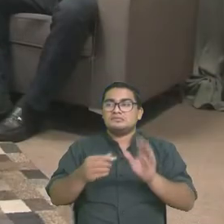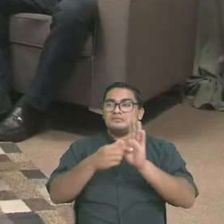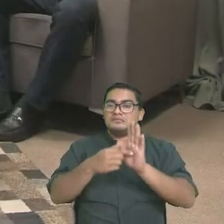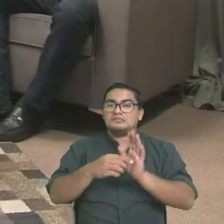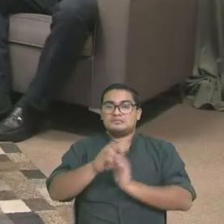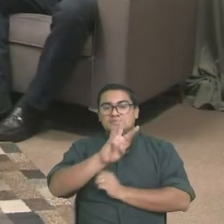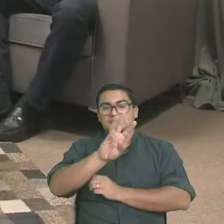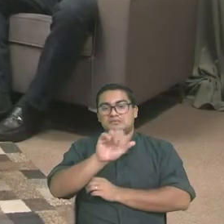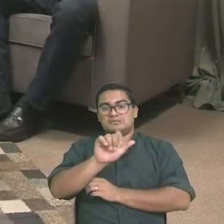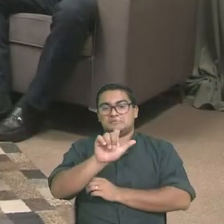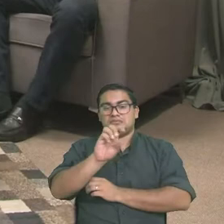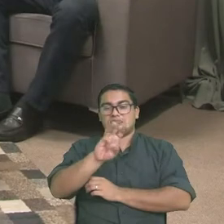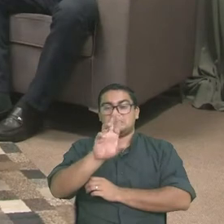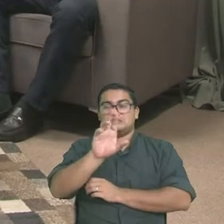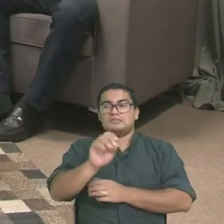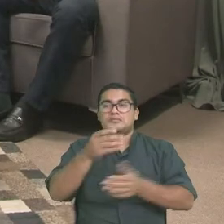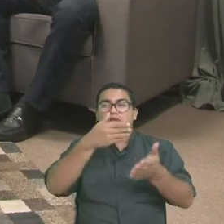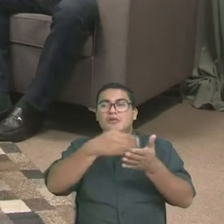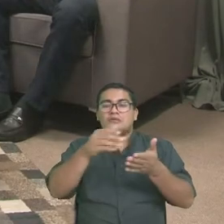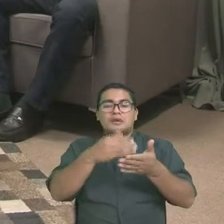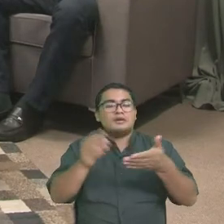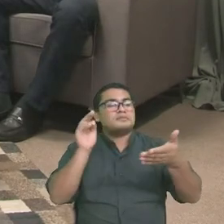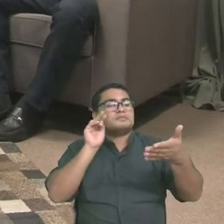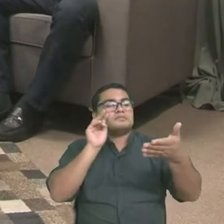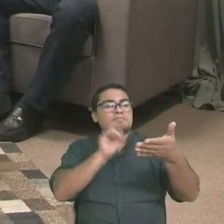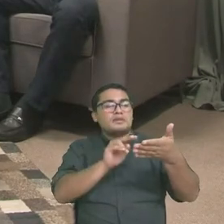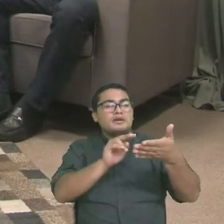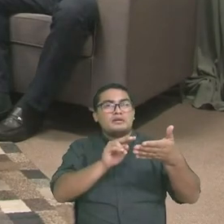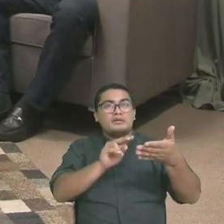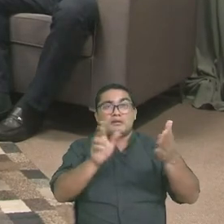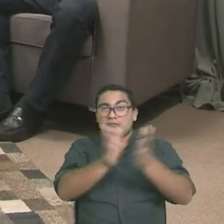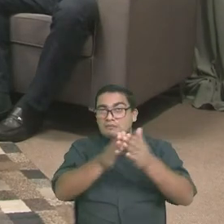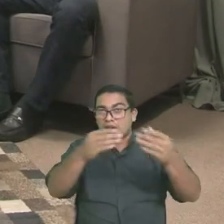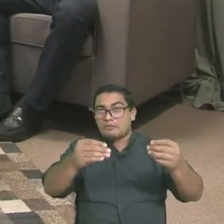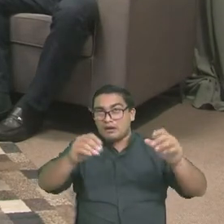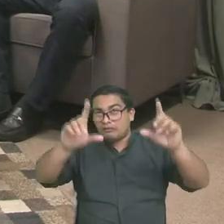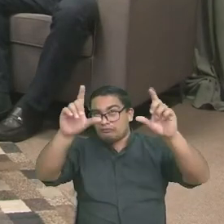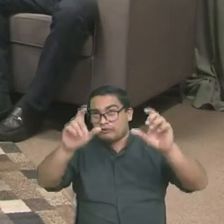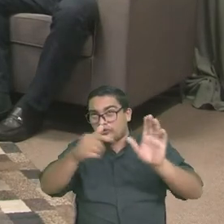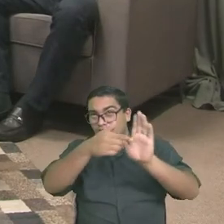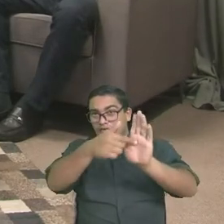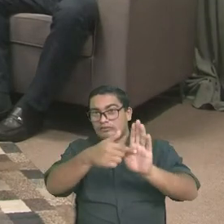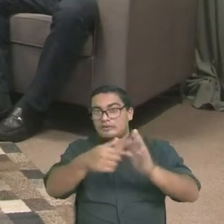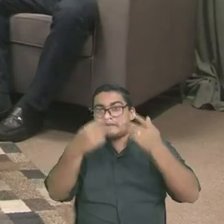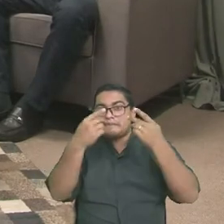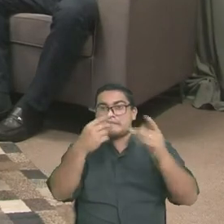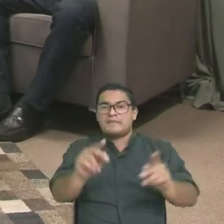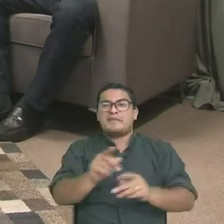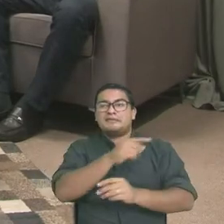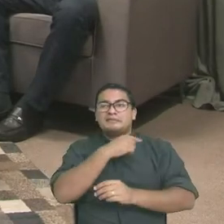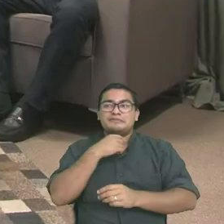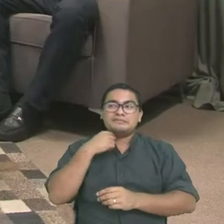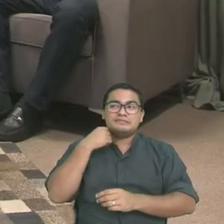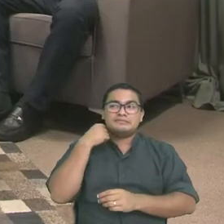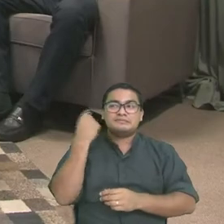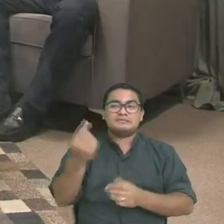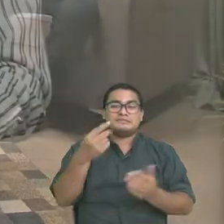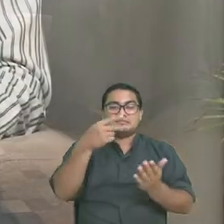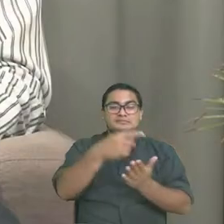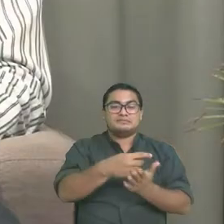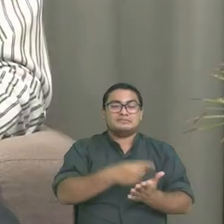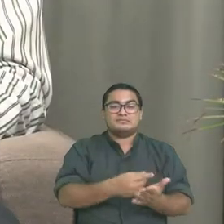Walmart, así, es fácil verlo en una lámina, pero hacerlo realidad, de llevar el